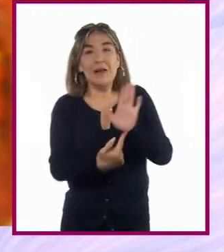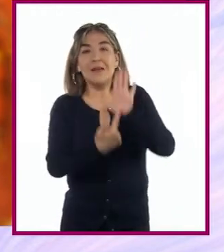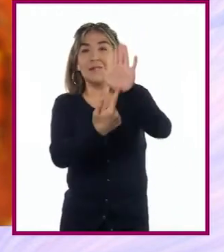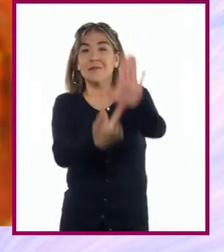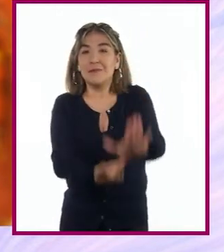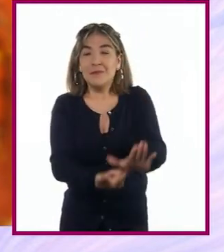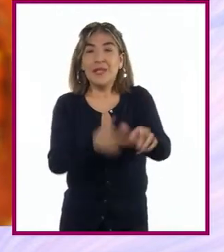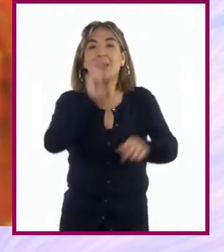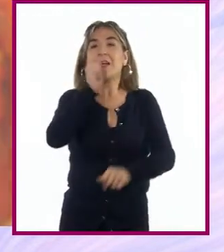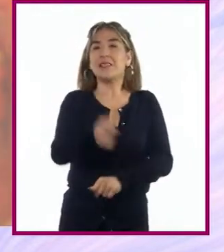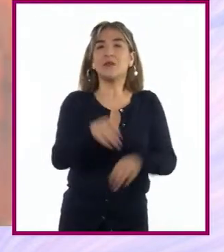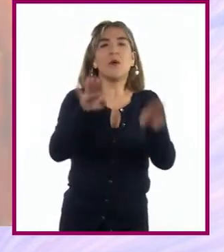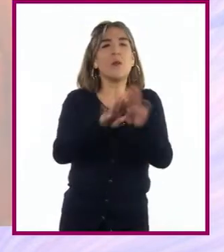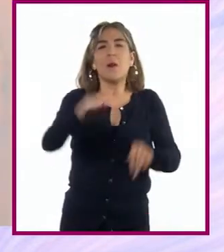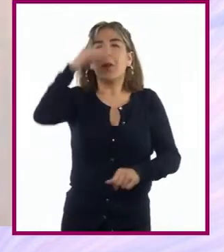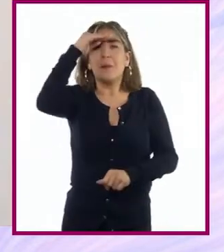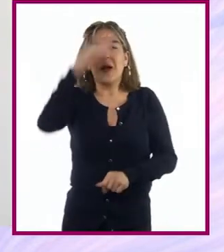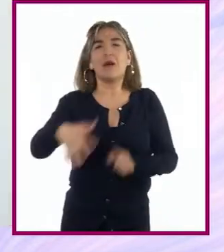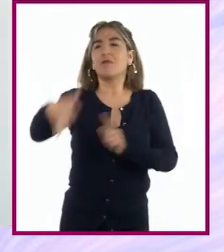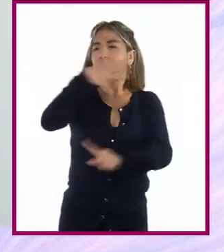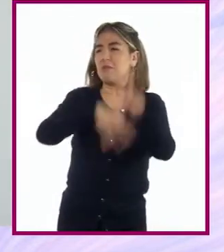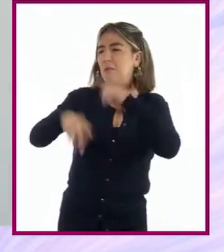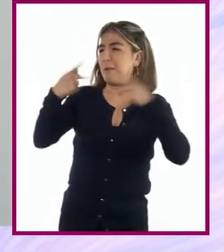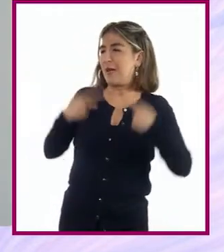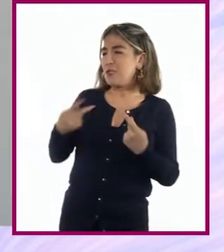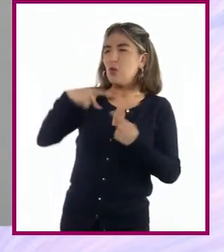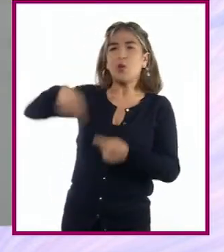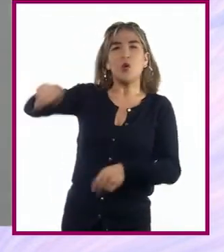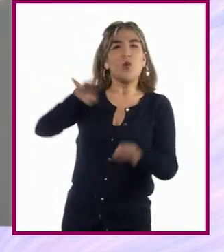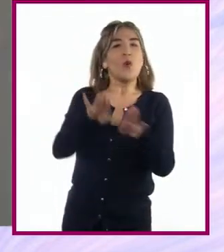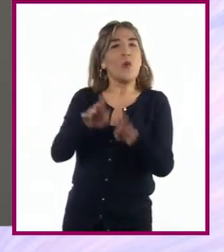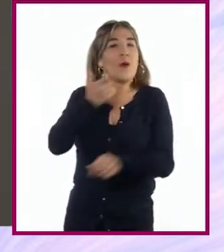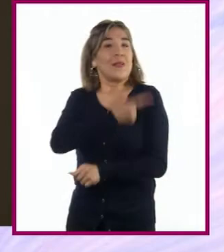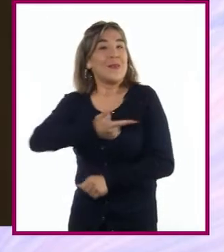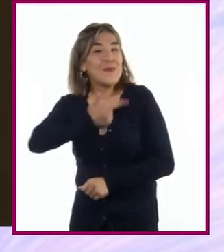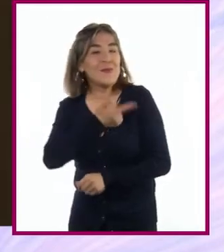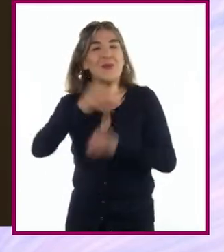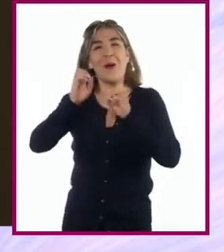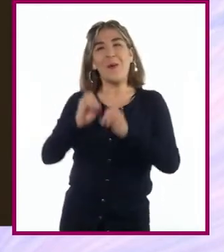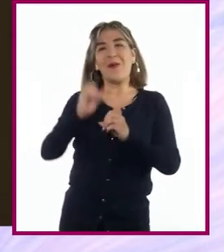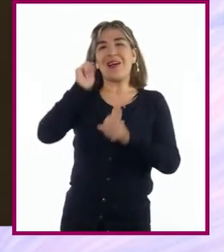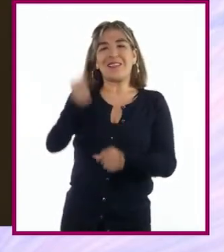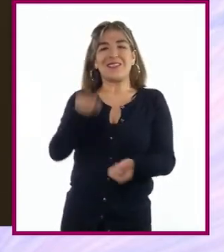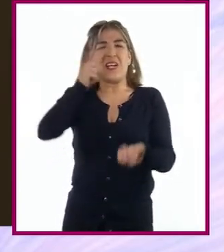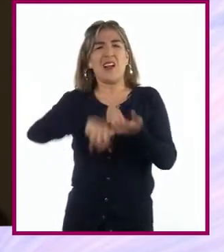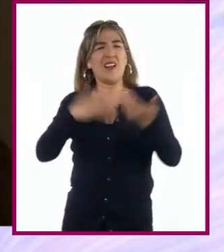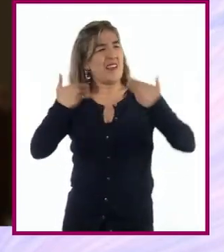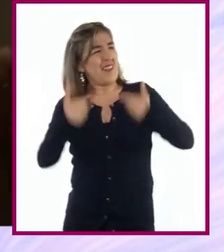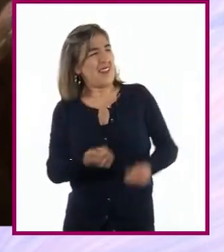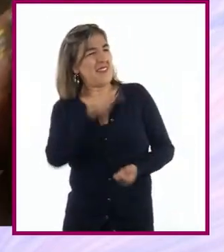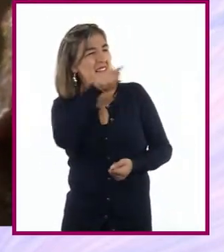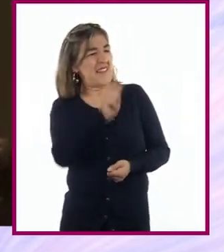nunca pensando en un público determinado que aprecie o incluso que llegue a entender lo que expreso